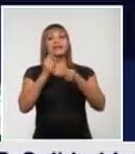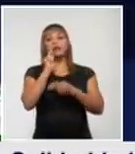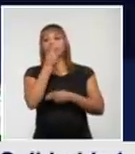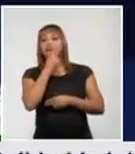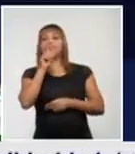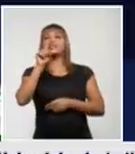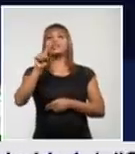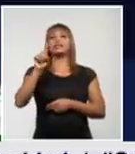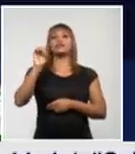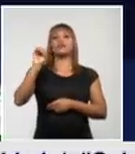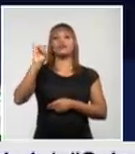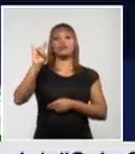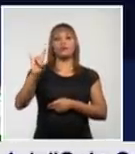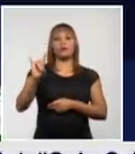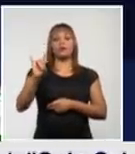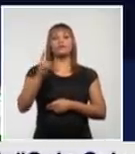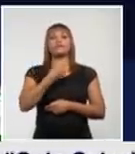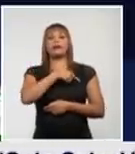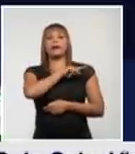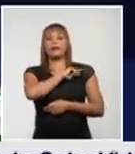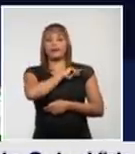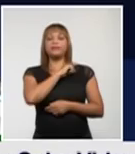muestras en el día de ayer.